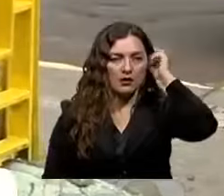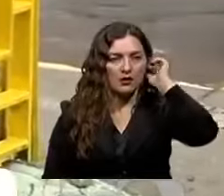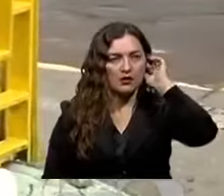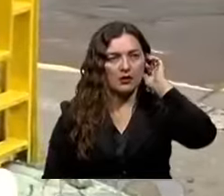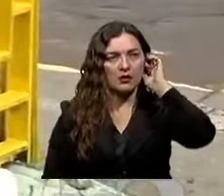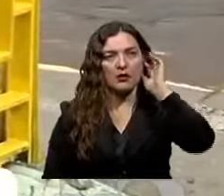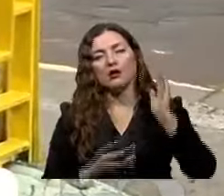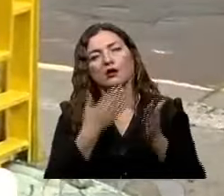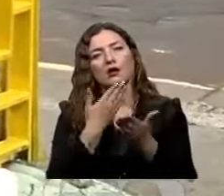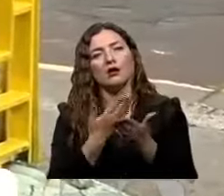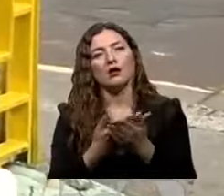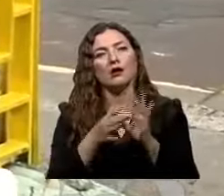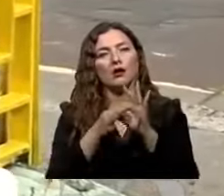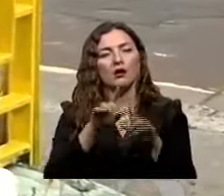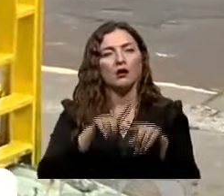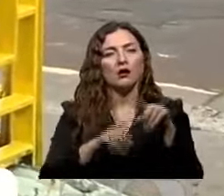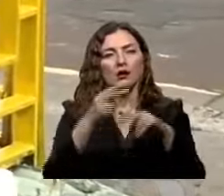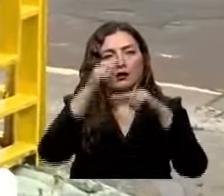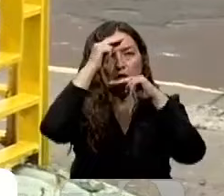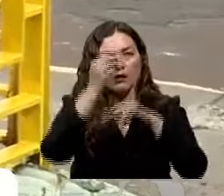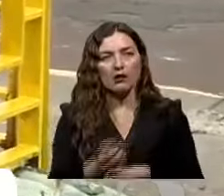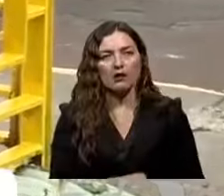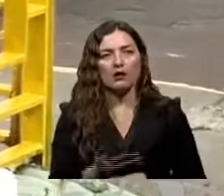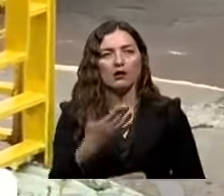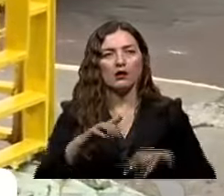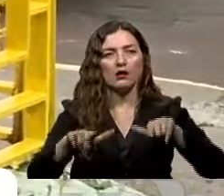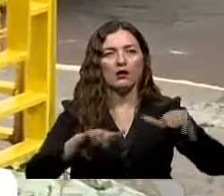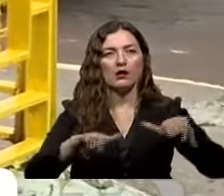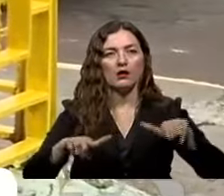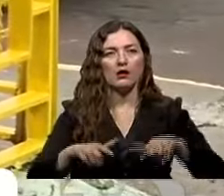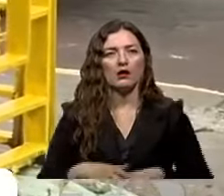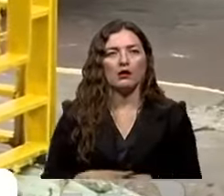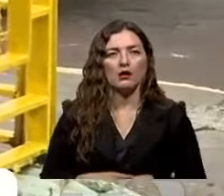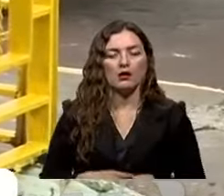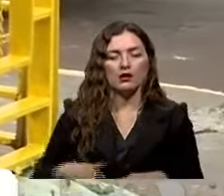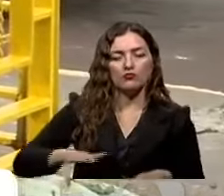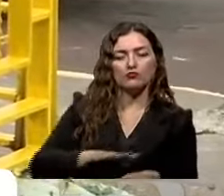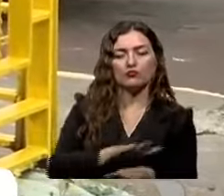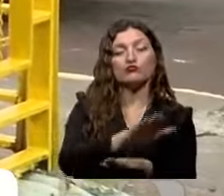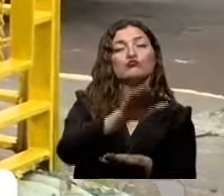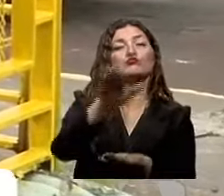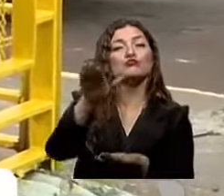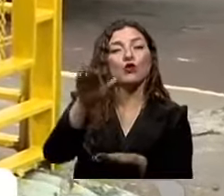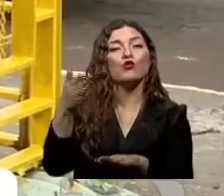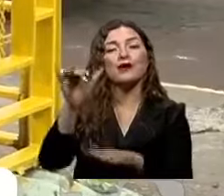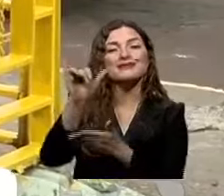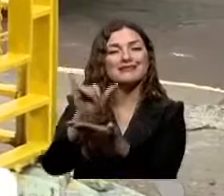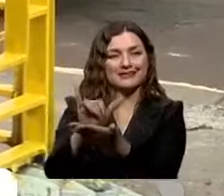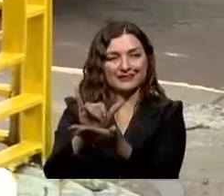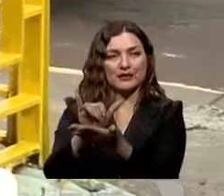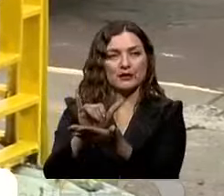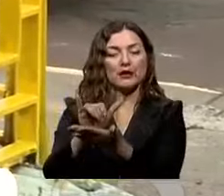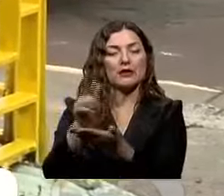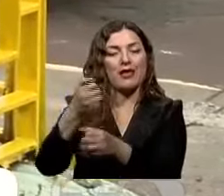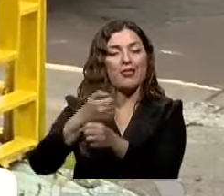compañeras en estudios, amigos televidentes, muy buenos días. Estamos precisamente en el paso deprimido del intercambiador de la Y, en donde